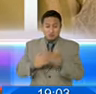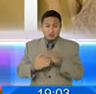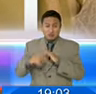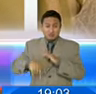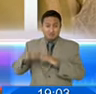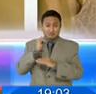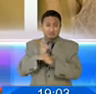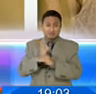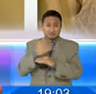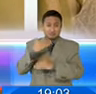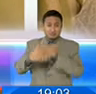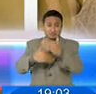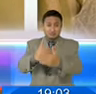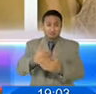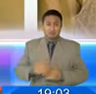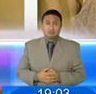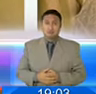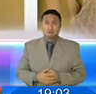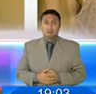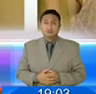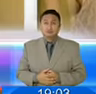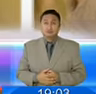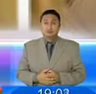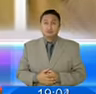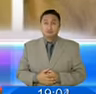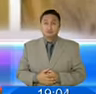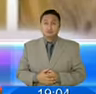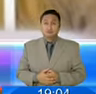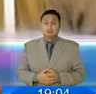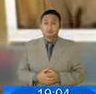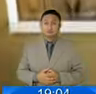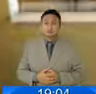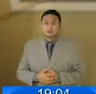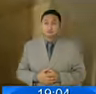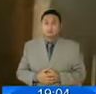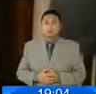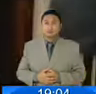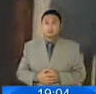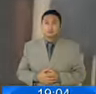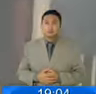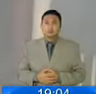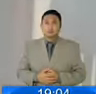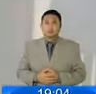iglesia que camina paz en su